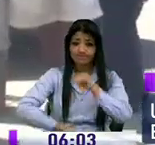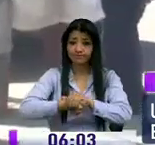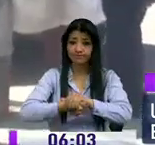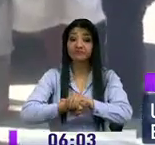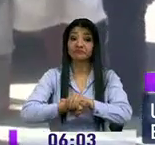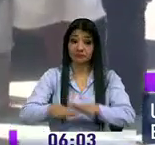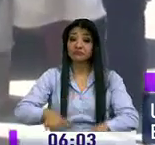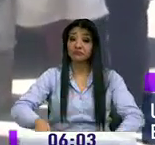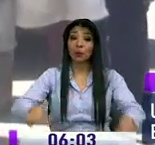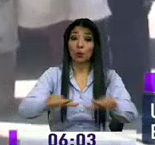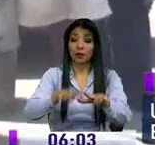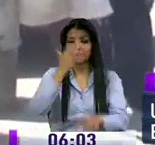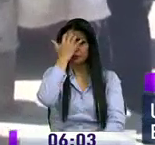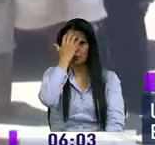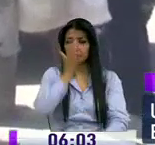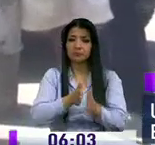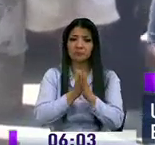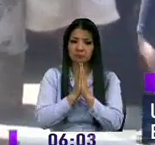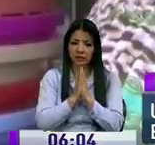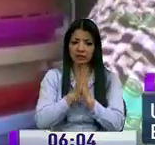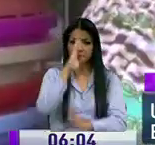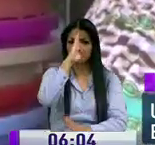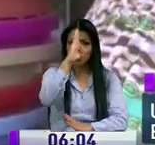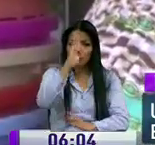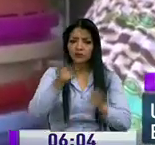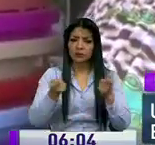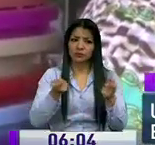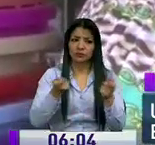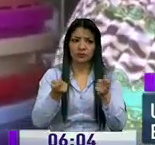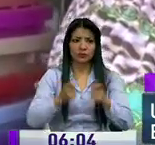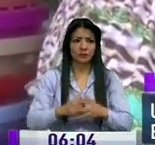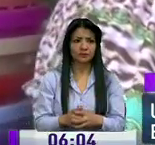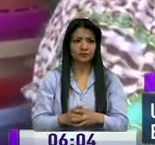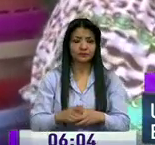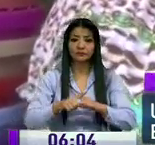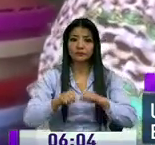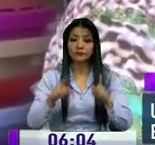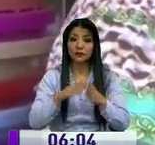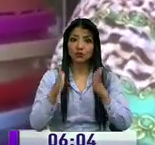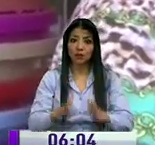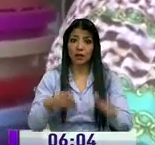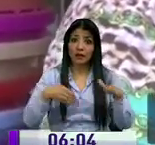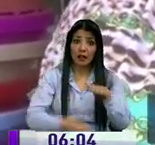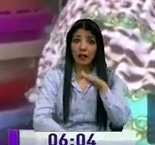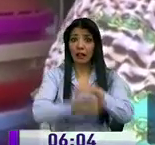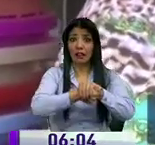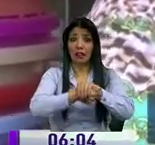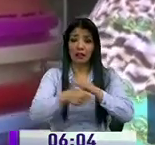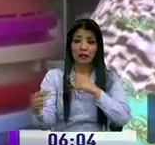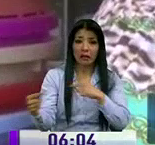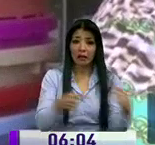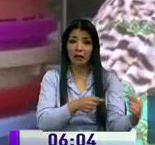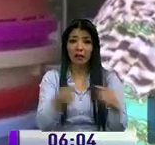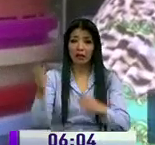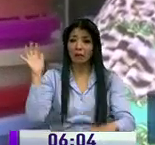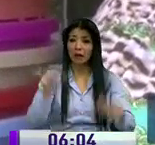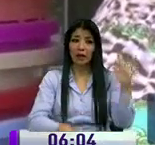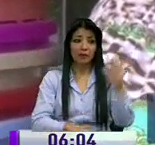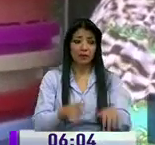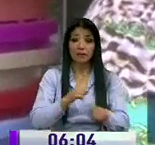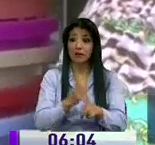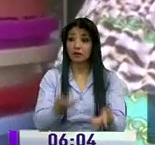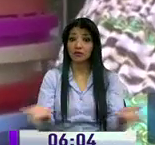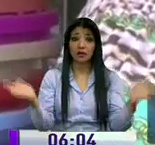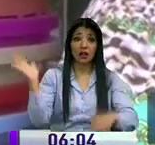en la ciudadanía, que pide más control. Nos vienen un montón de estudiantes a quererse meter acá, se ponen a pelear, a golpear las cosas, a hacernos caer las